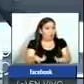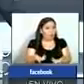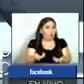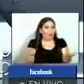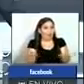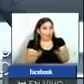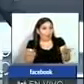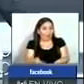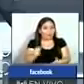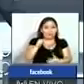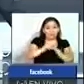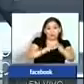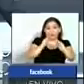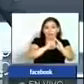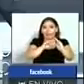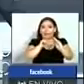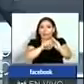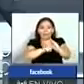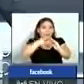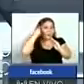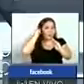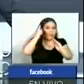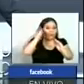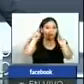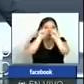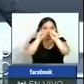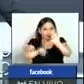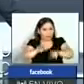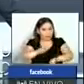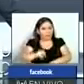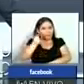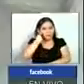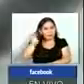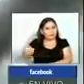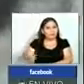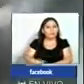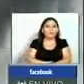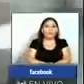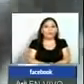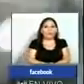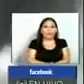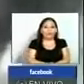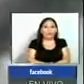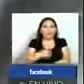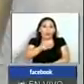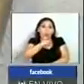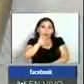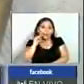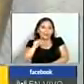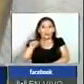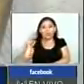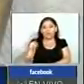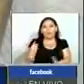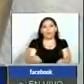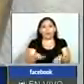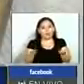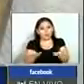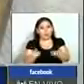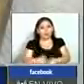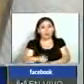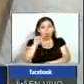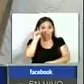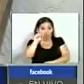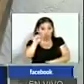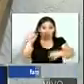Transmite sus conocimientos A sus alumnos A través de la tecnología Veamos Entonces Lo que vamos a realizar Es que vamos a